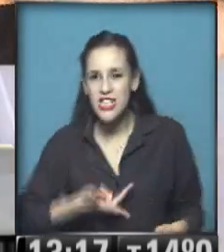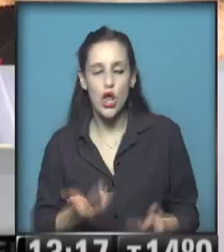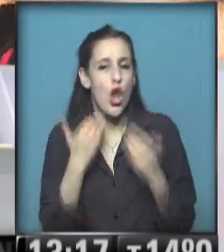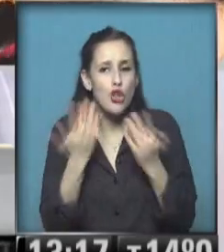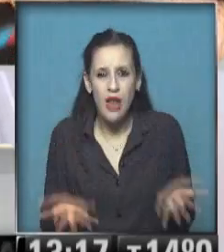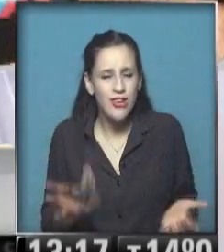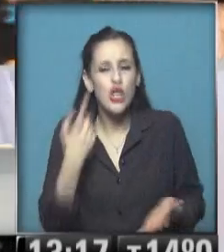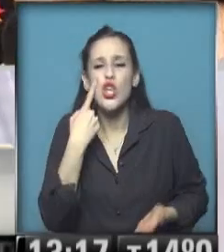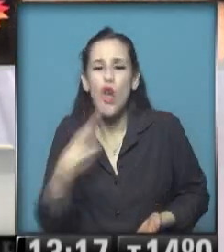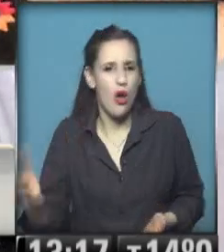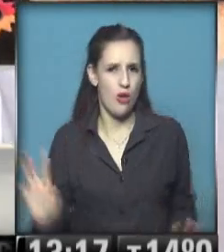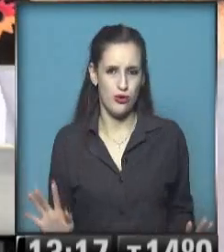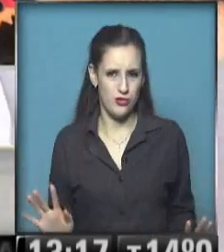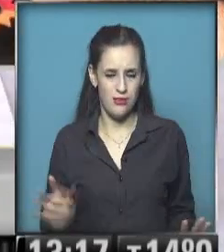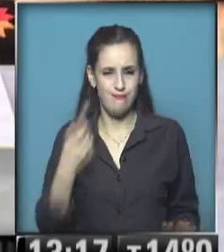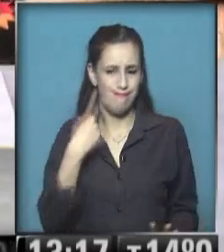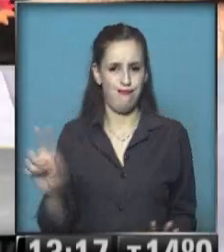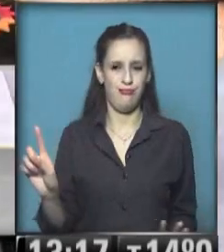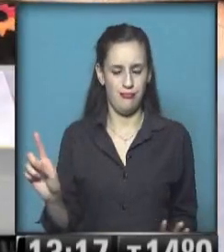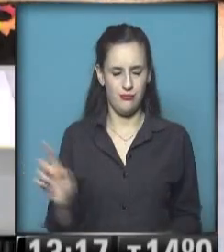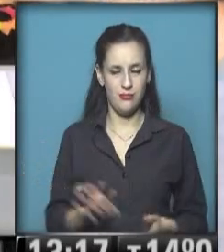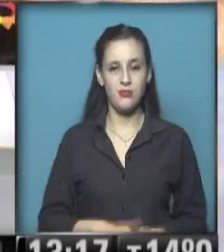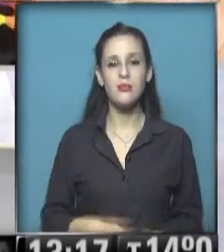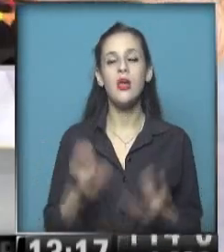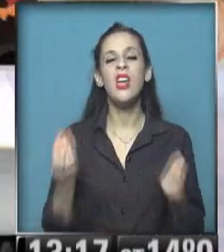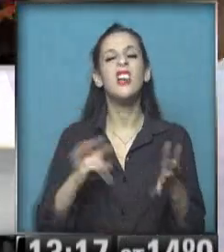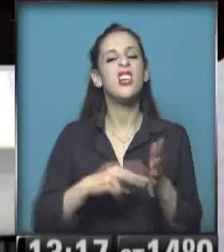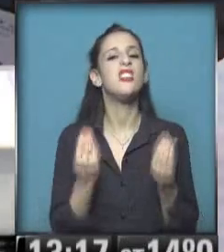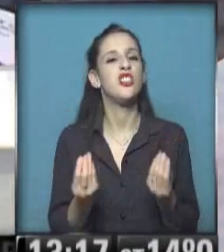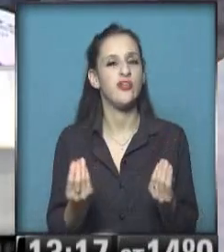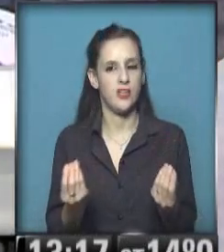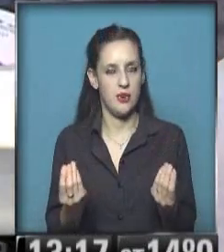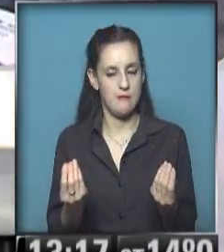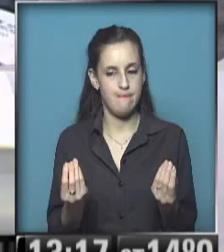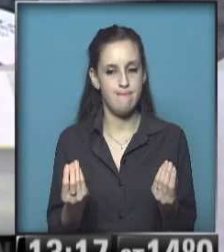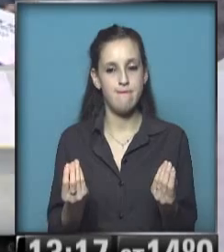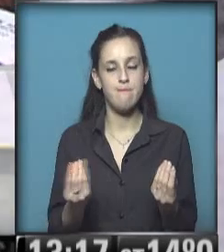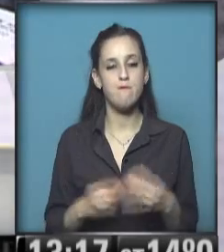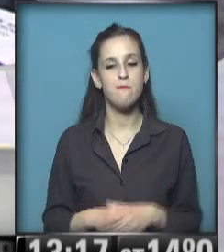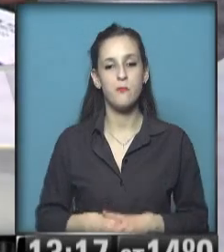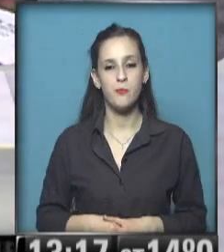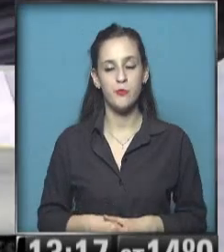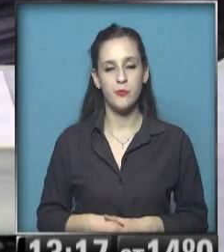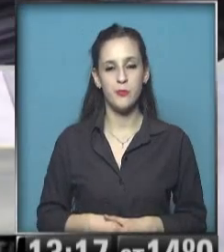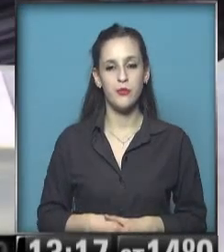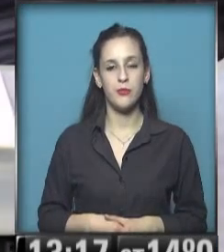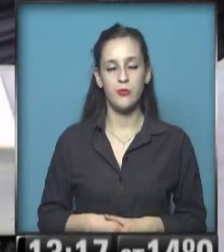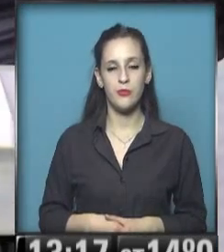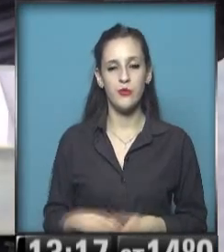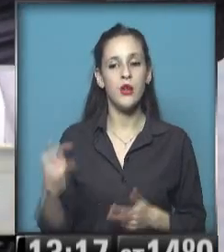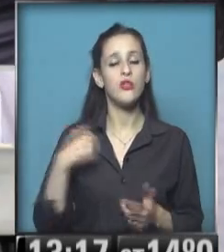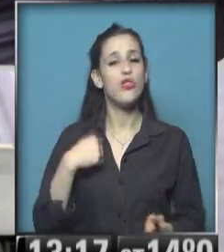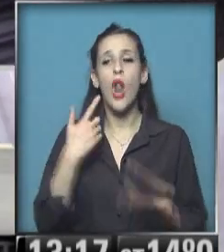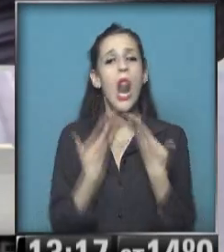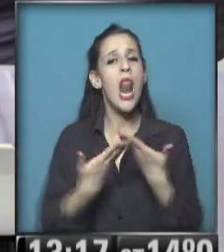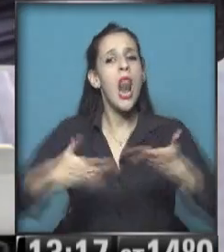claro, quedó claro. ¿Esto qué significa? Significa ni más ni menos que yo estoy hablando en plena